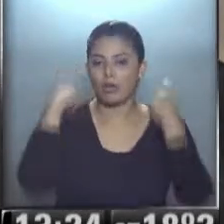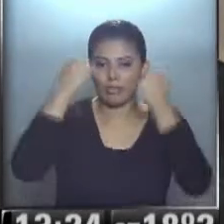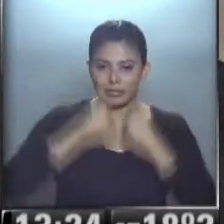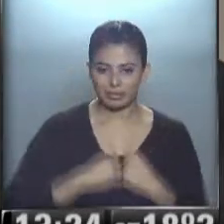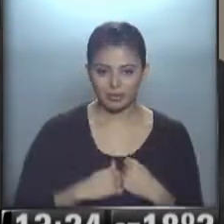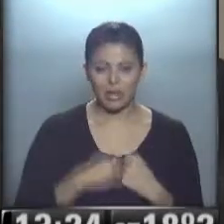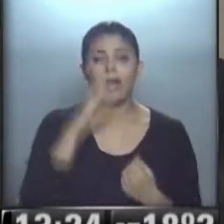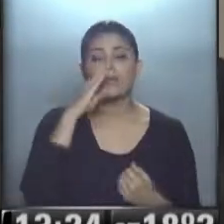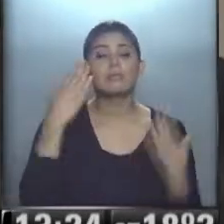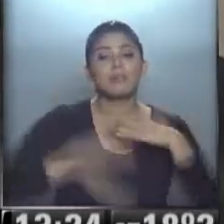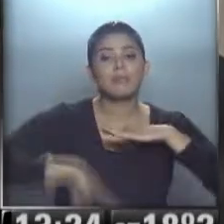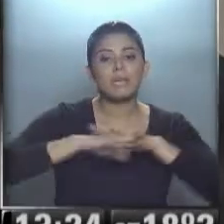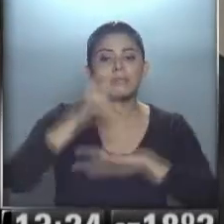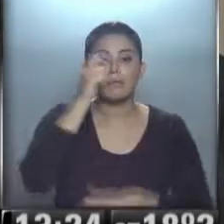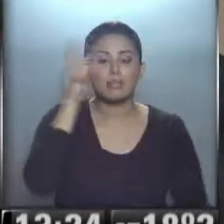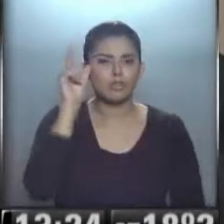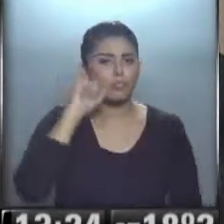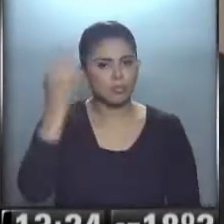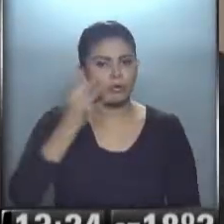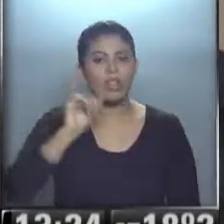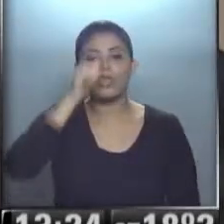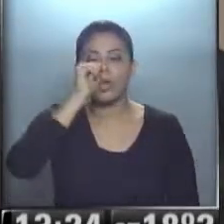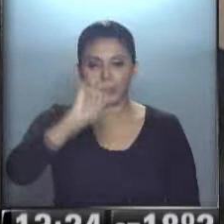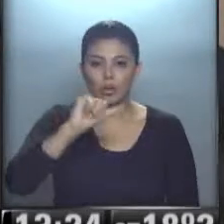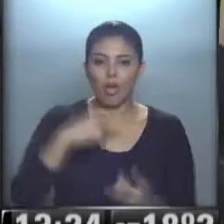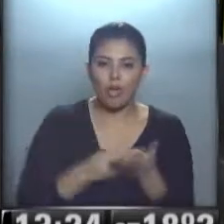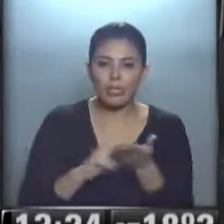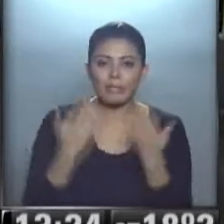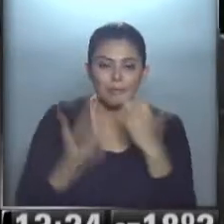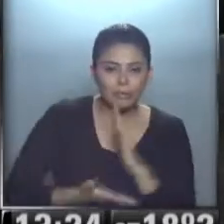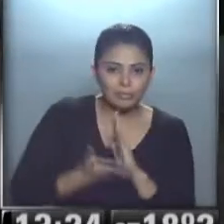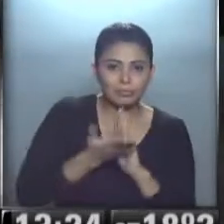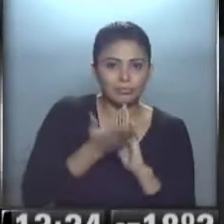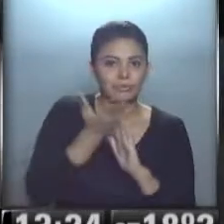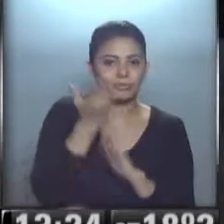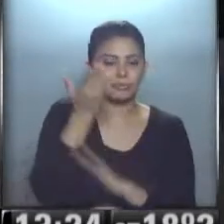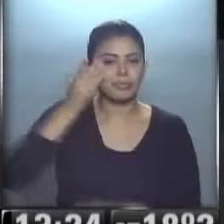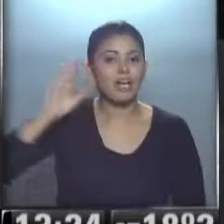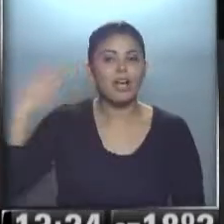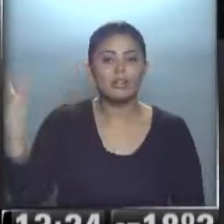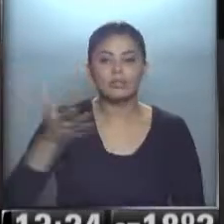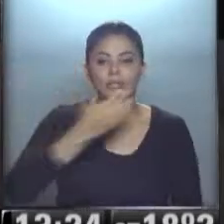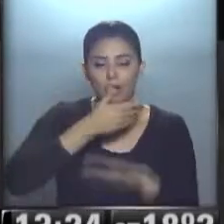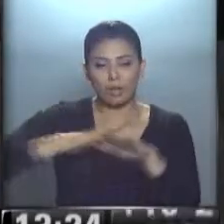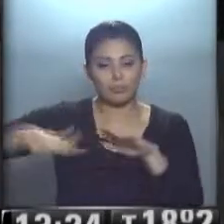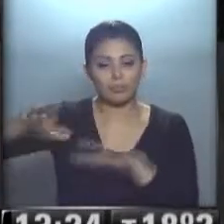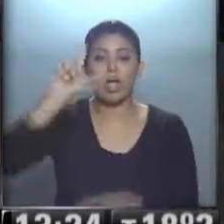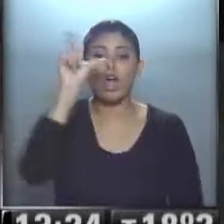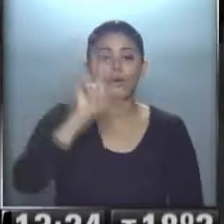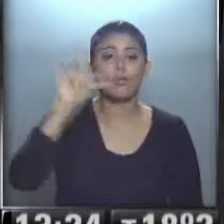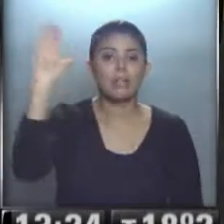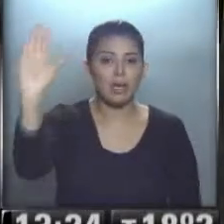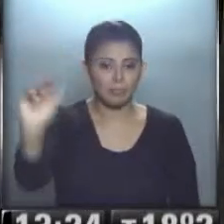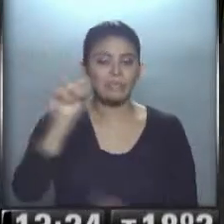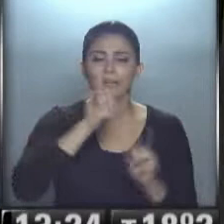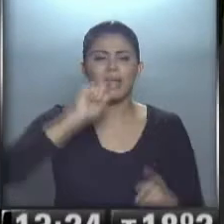abrigarse. Después la máxima 28 está muy bien. Y el domingo repuntan las temperaturas en toda la costa atlántica. Lunes y martes también